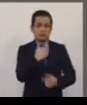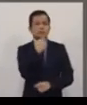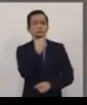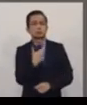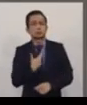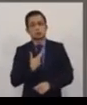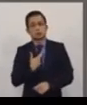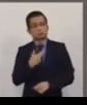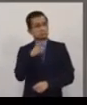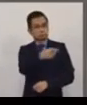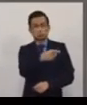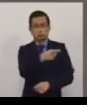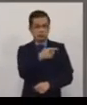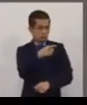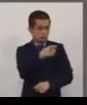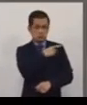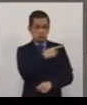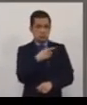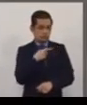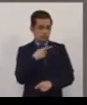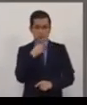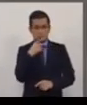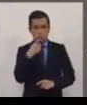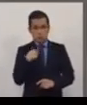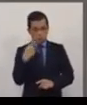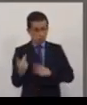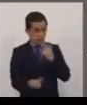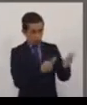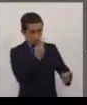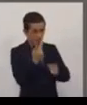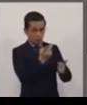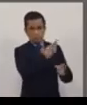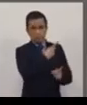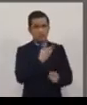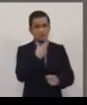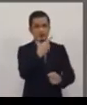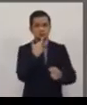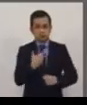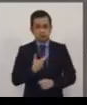contestar las preguntas que Rosario Robles va a recibir el día de hoy. Muchas gracias,